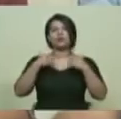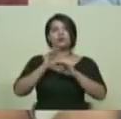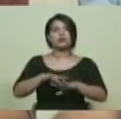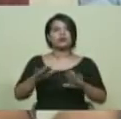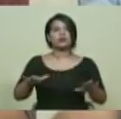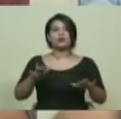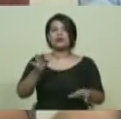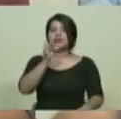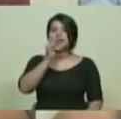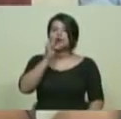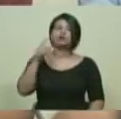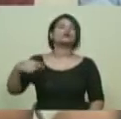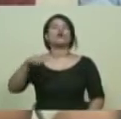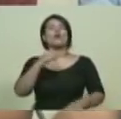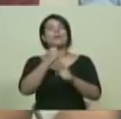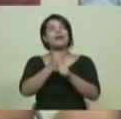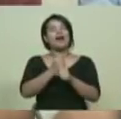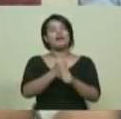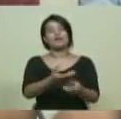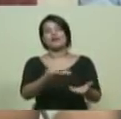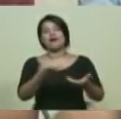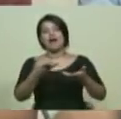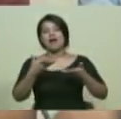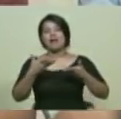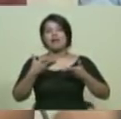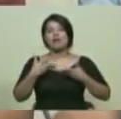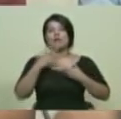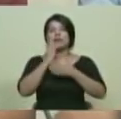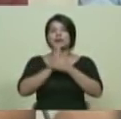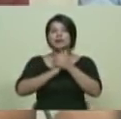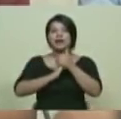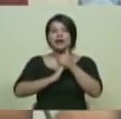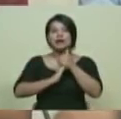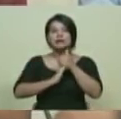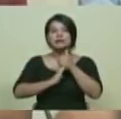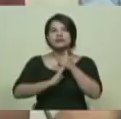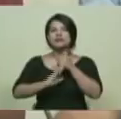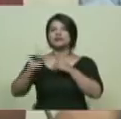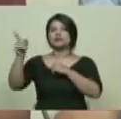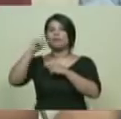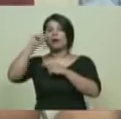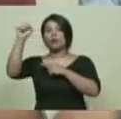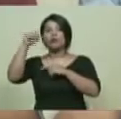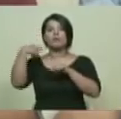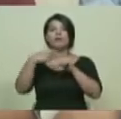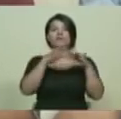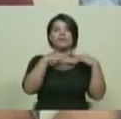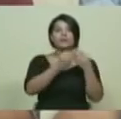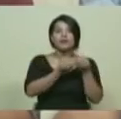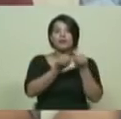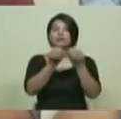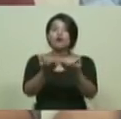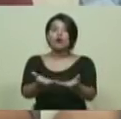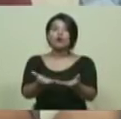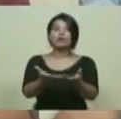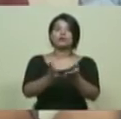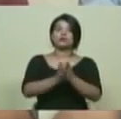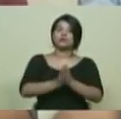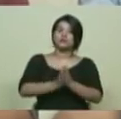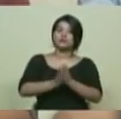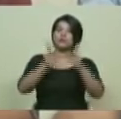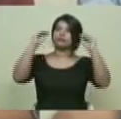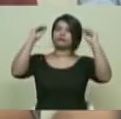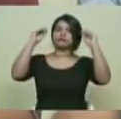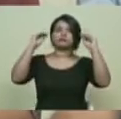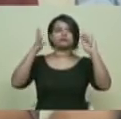nuestros nietos que estaban esperando el regalito que con mucha humildad, camarada presidente, y las familias pudieron llevar a cada hogar. Eso nosotros lo